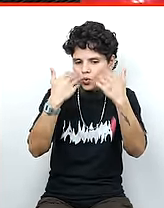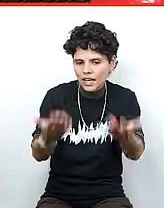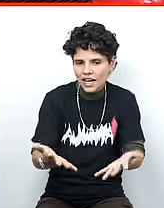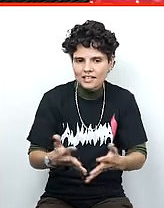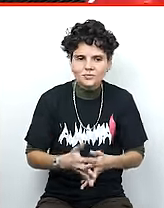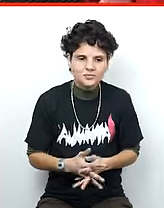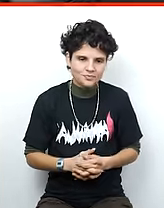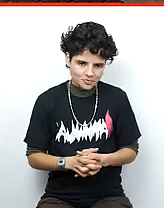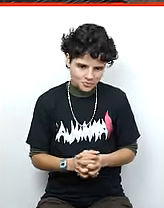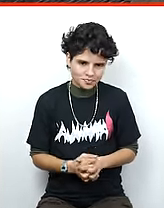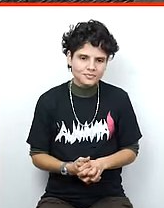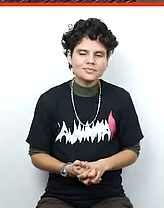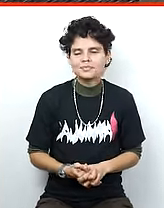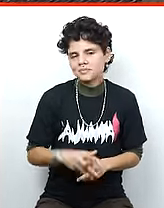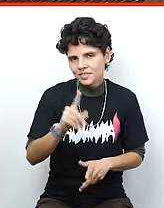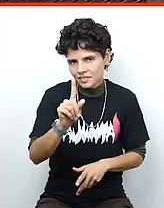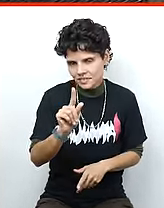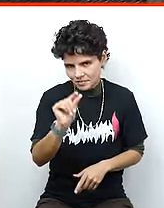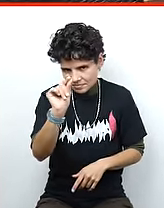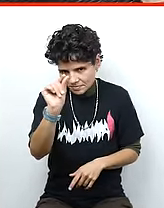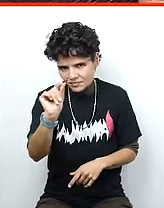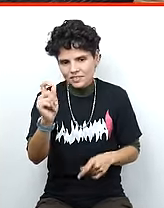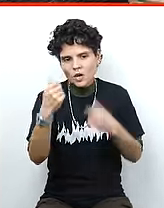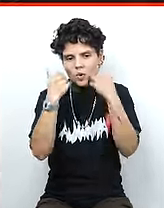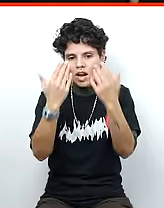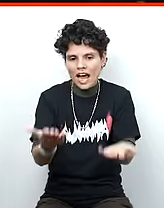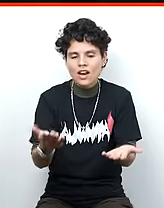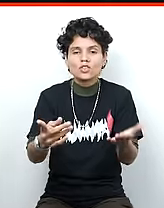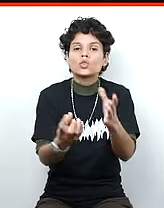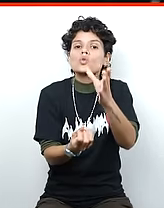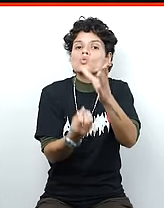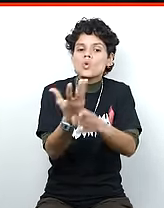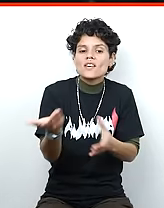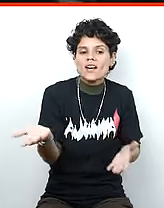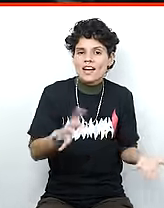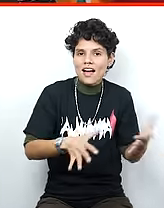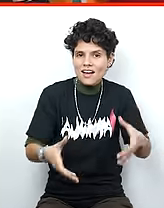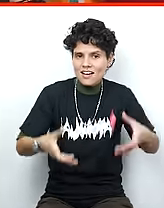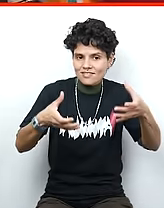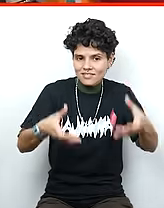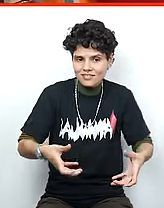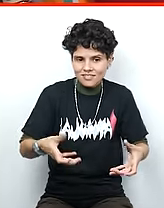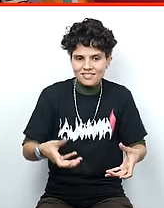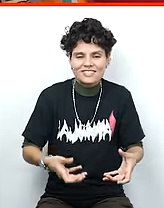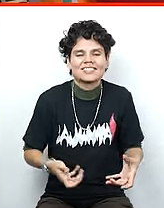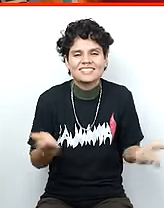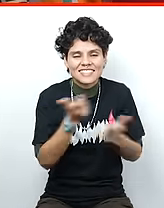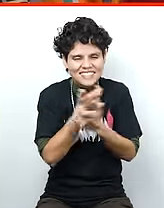regalo. Oh, gracias. Te tengo un regalo, compadre, una caja nueva. Primera vez que usamos esta caja.